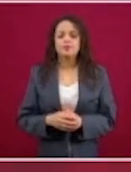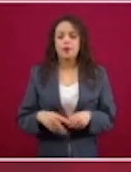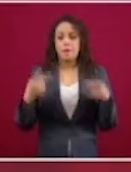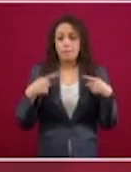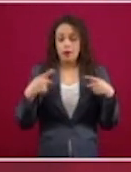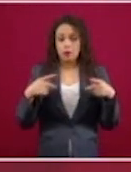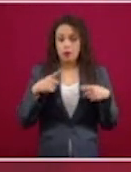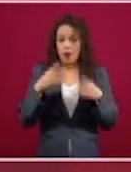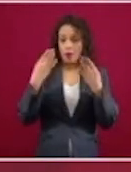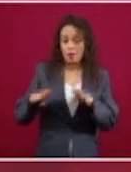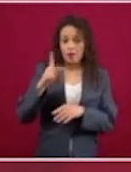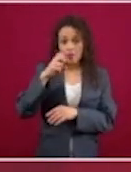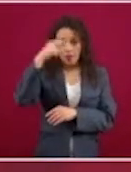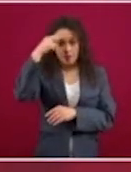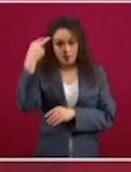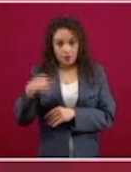México,